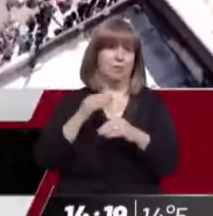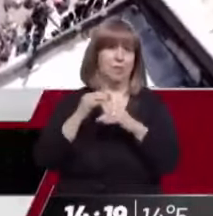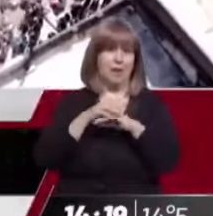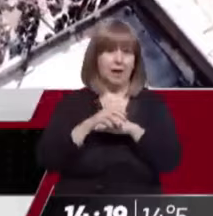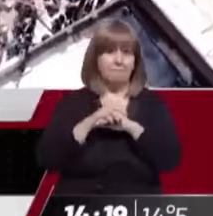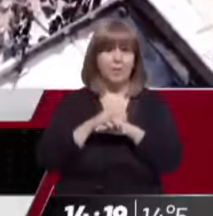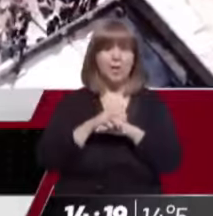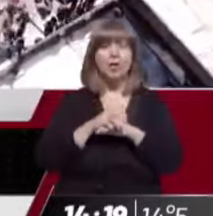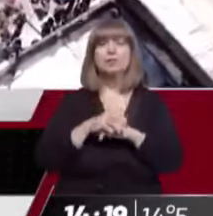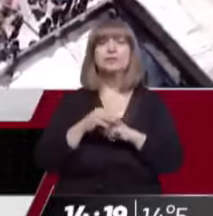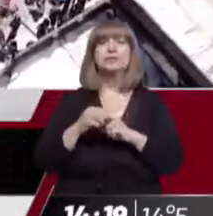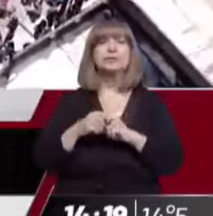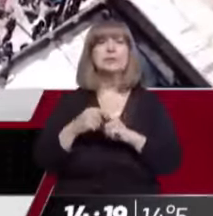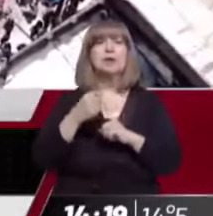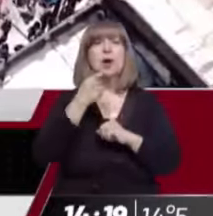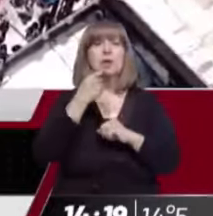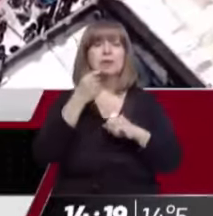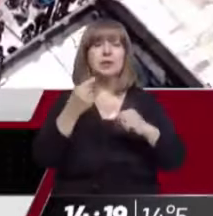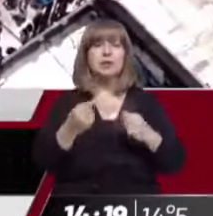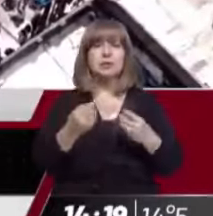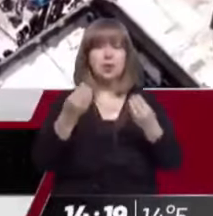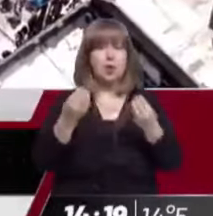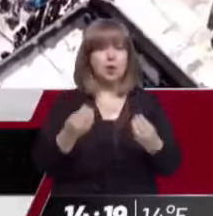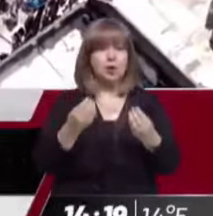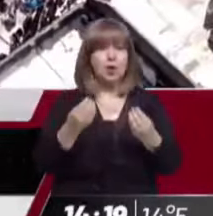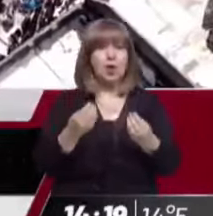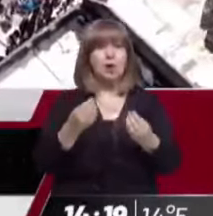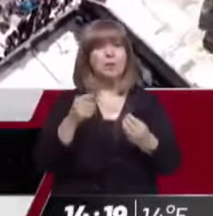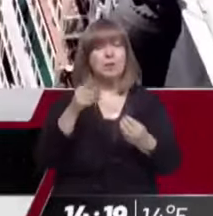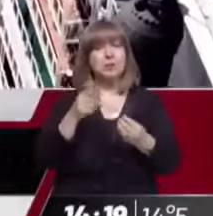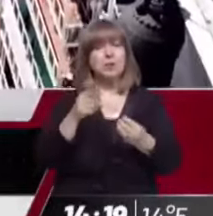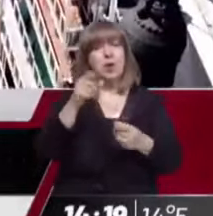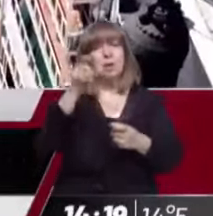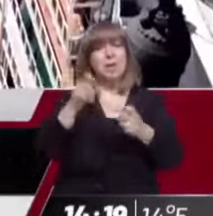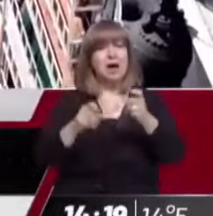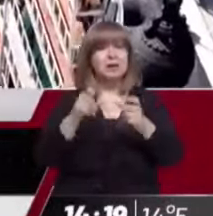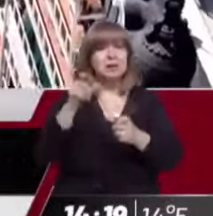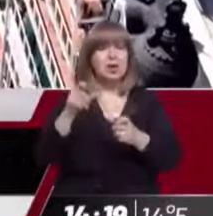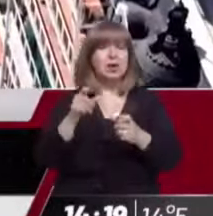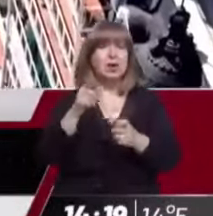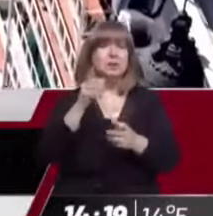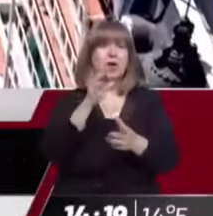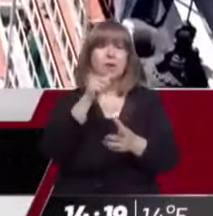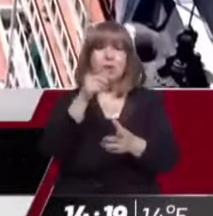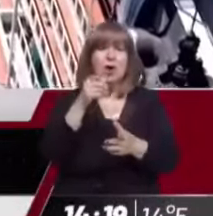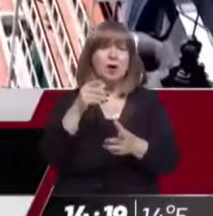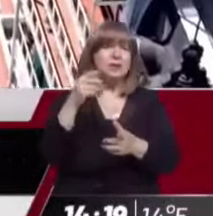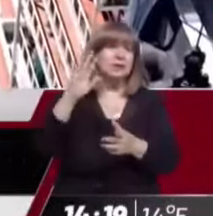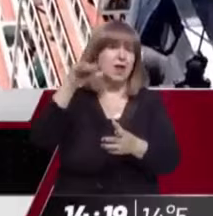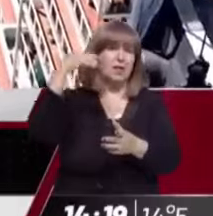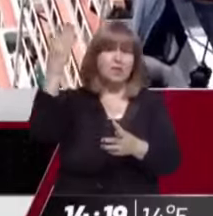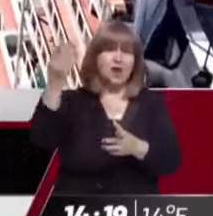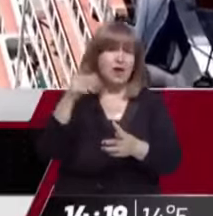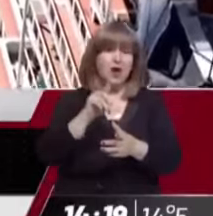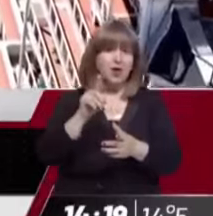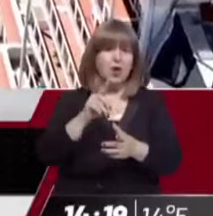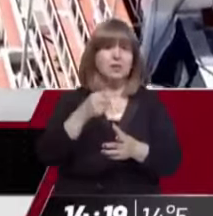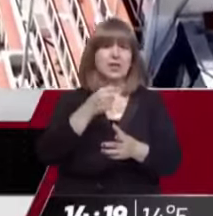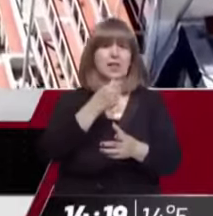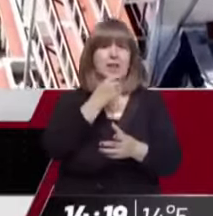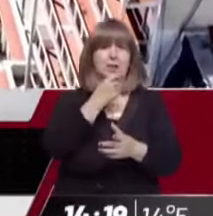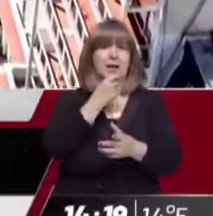como extranjero no deberías acceder gratuitamente a la educación? A ver, yo creo que es algo que hay que